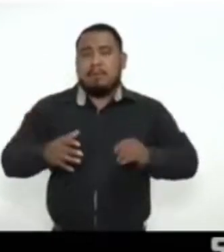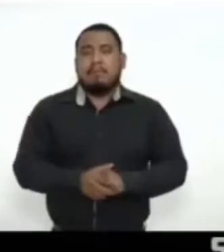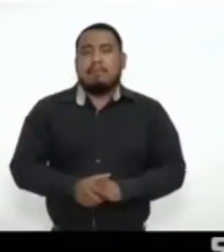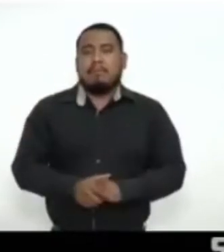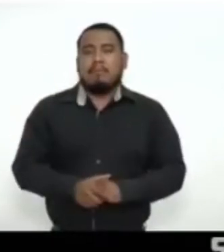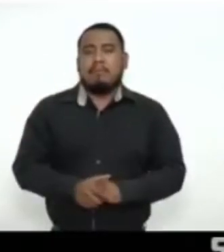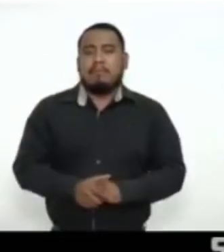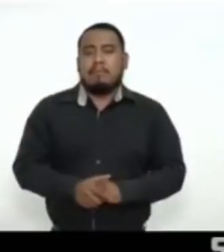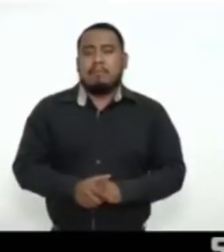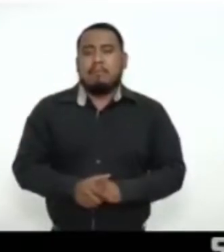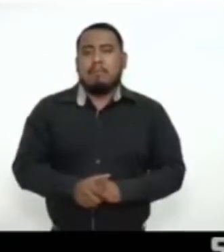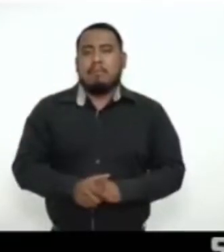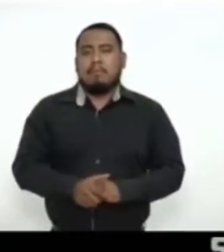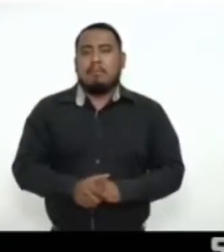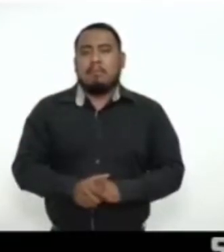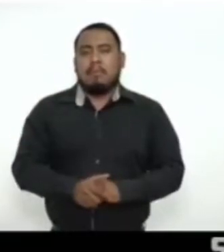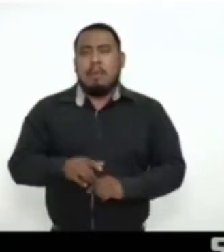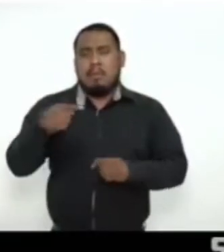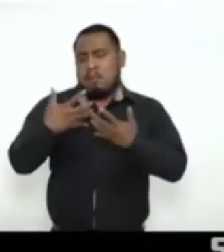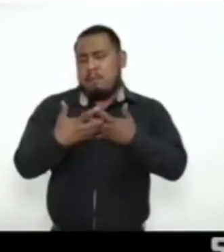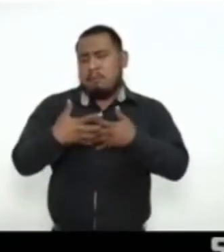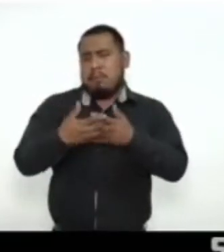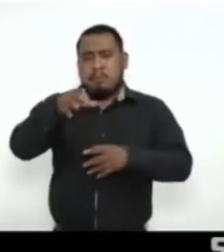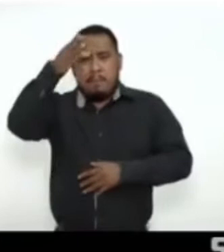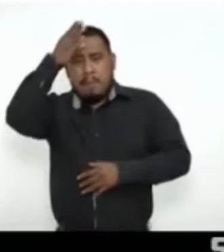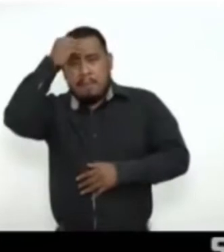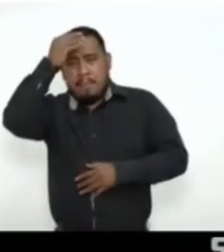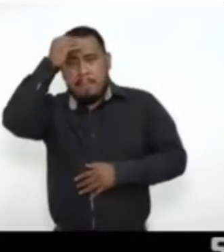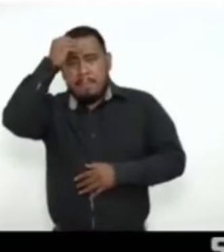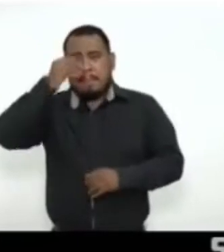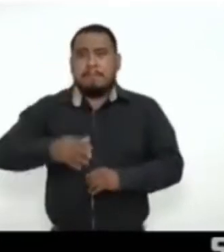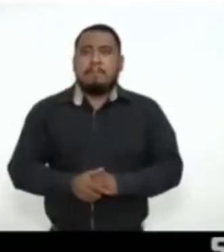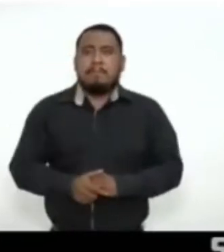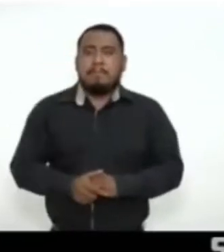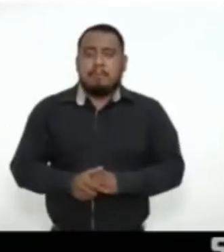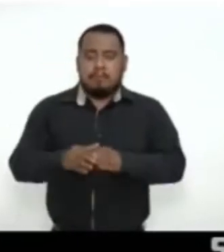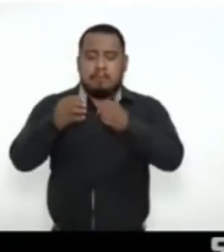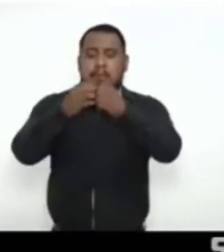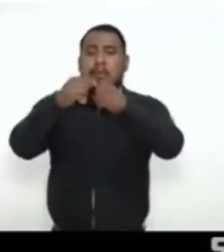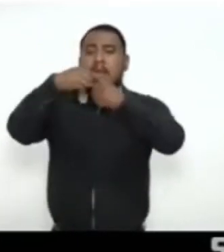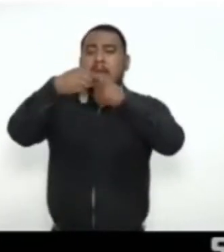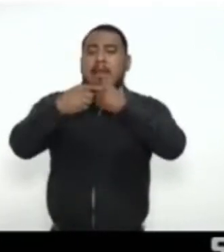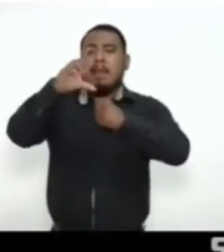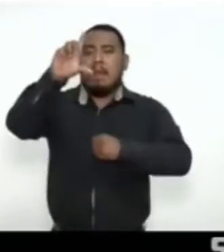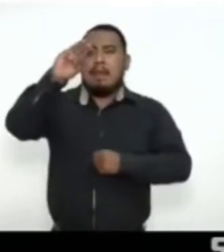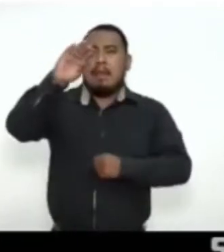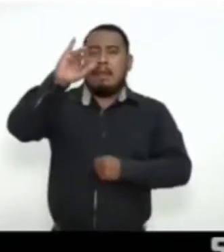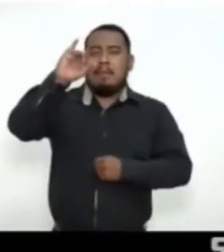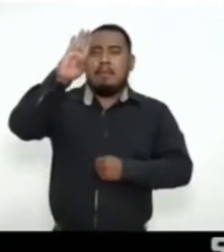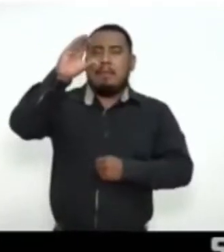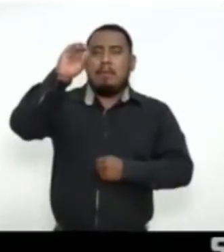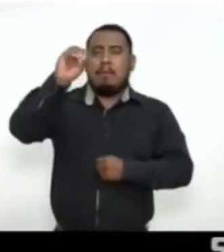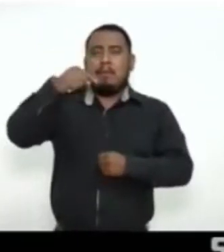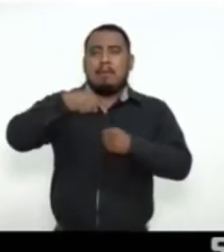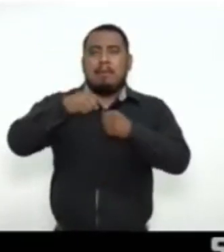tiene ciertas funciones importantes dentro del aprendizaje. El cerebro límbico, que es el que